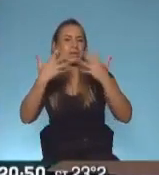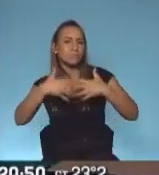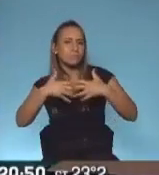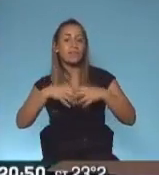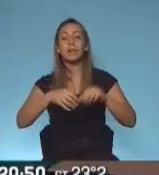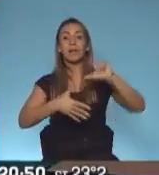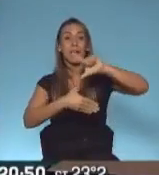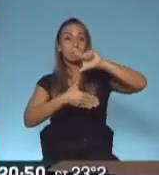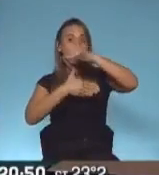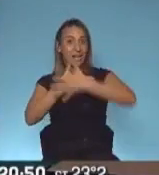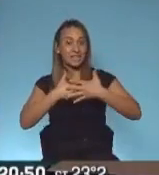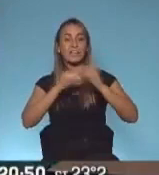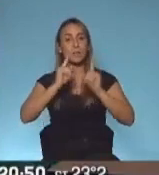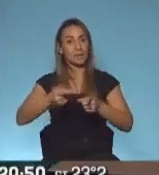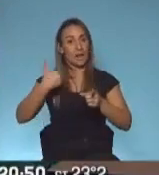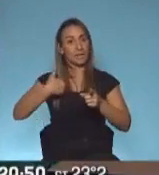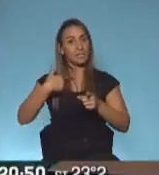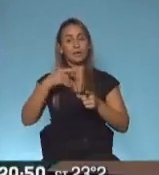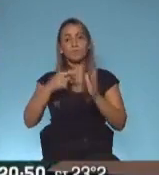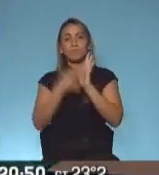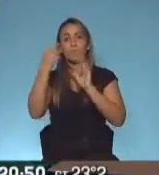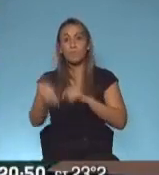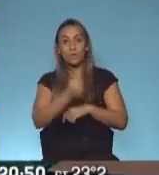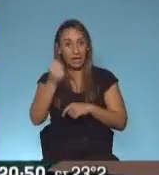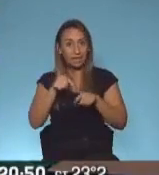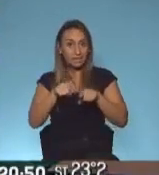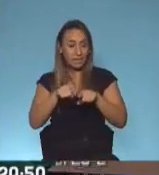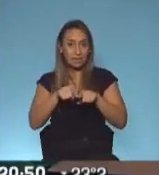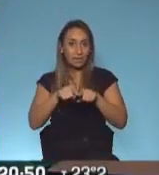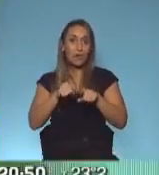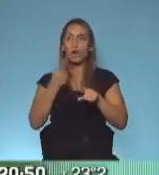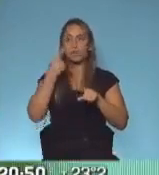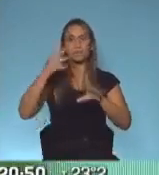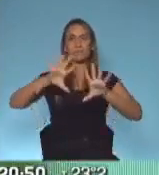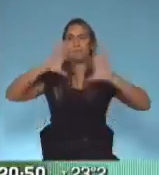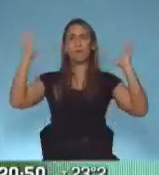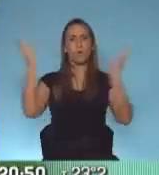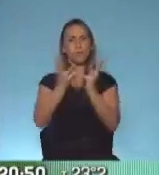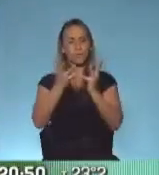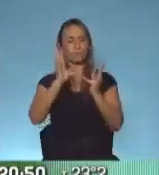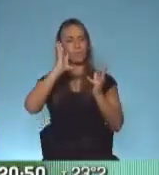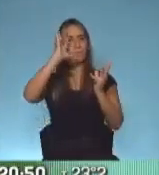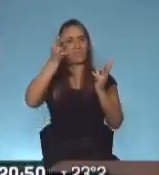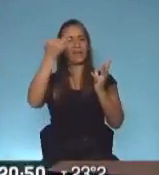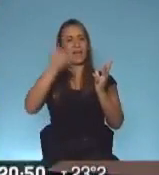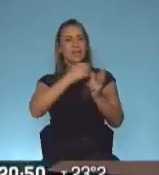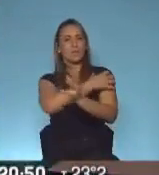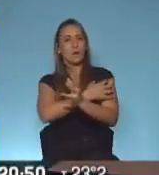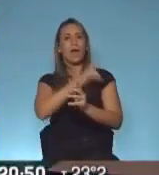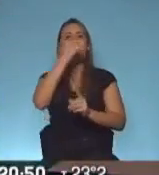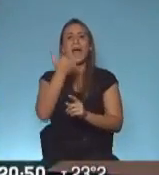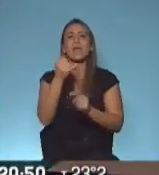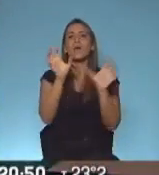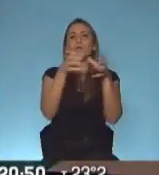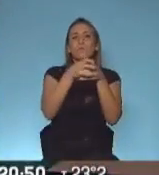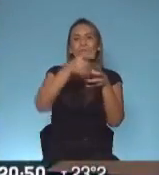Latina es tan importante y en la Argentina también, se reproduce a nivel internacional. Digo, no es para identificar específicamente a cada